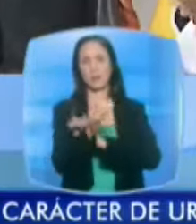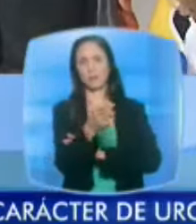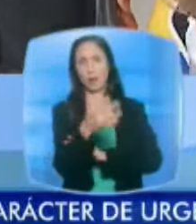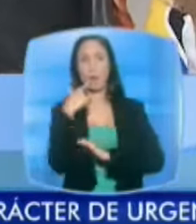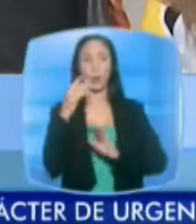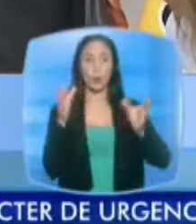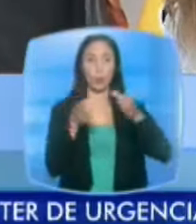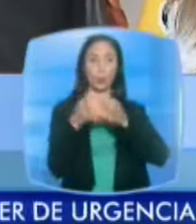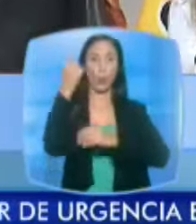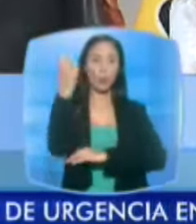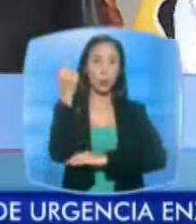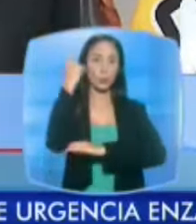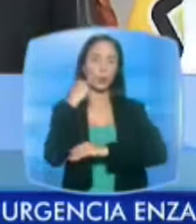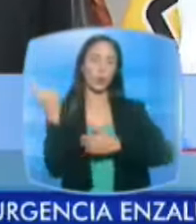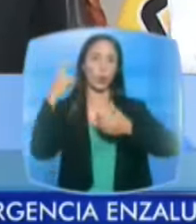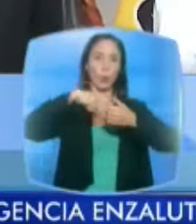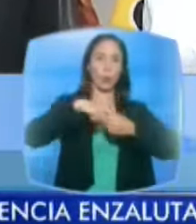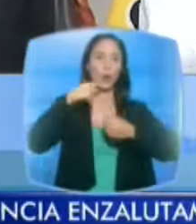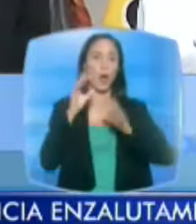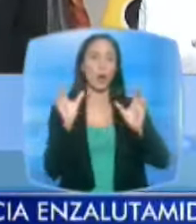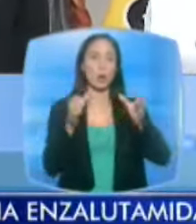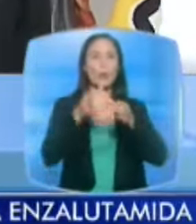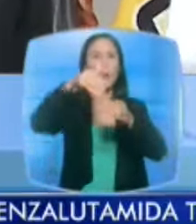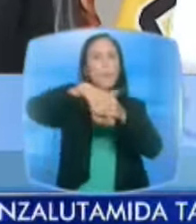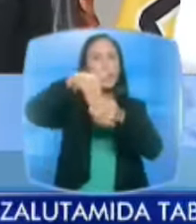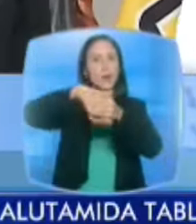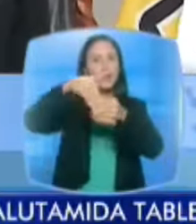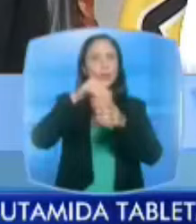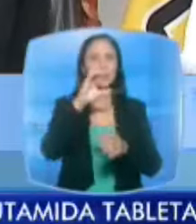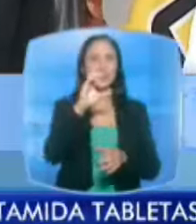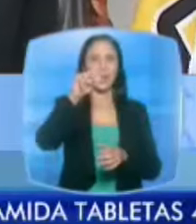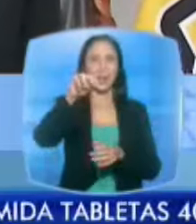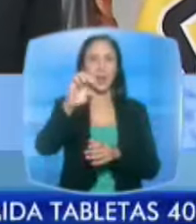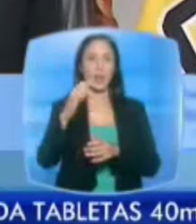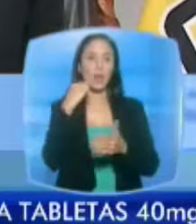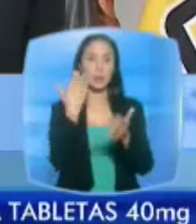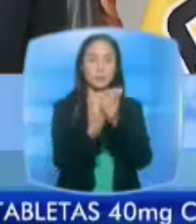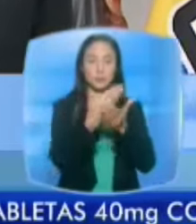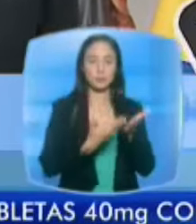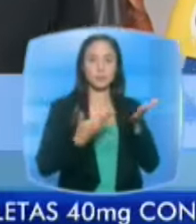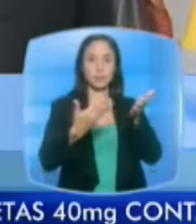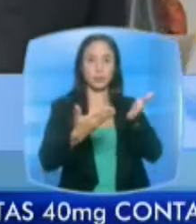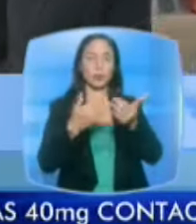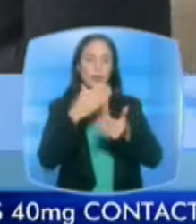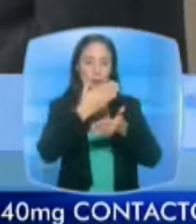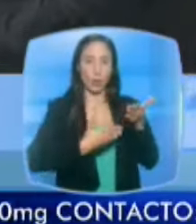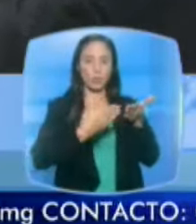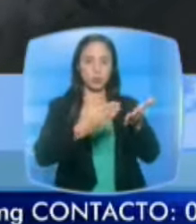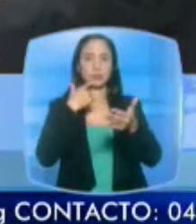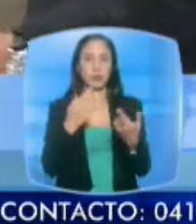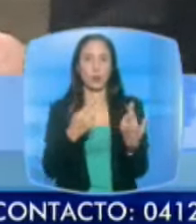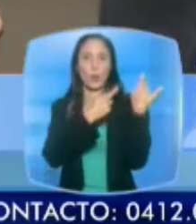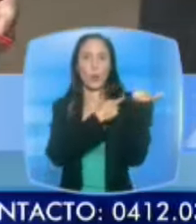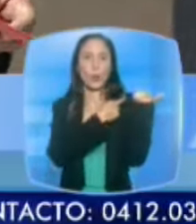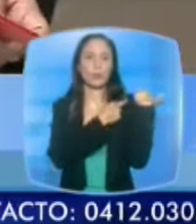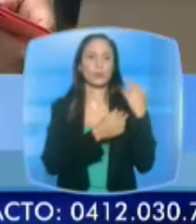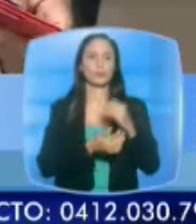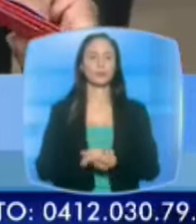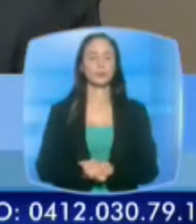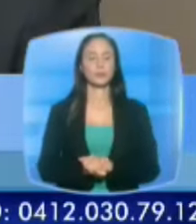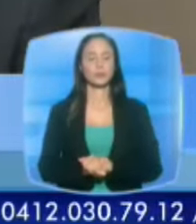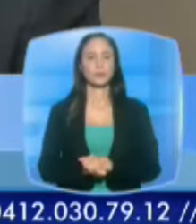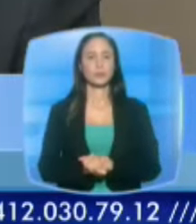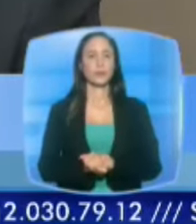una comisión de diputados estuvo en el Consejo Nacional Electoral, donde le entregaron la notificación a su máximo representante, Elvis